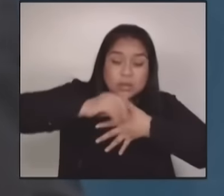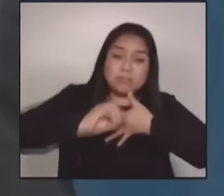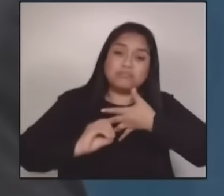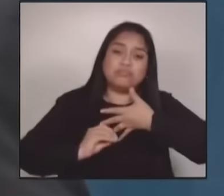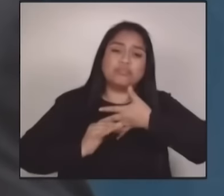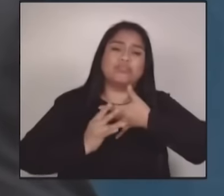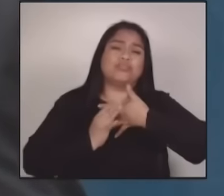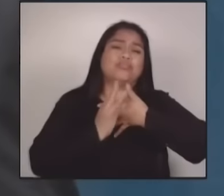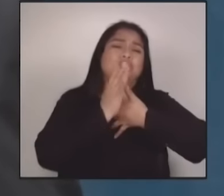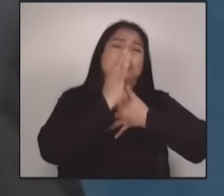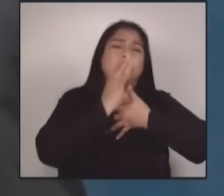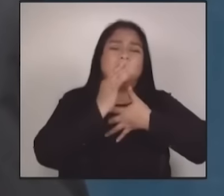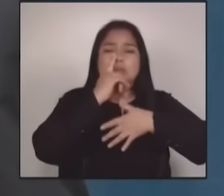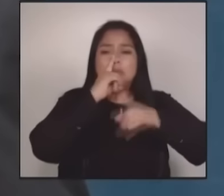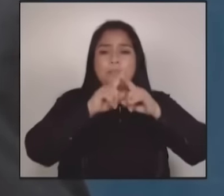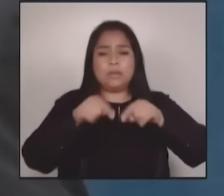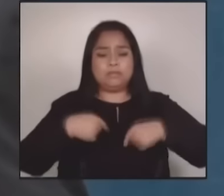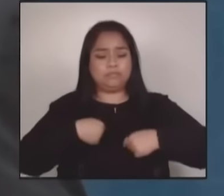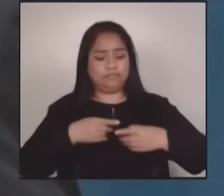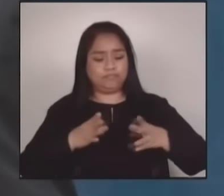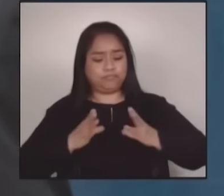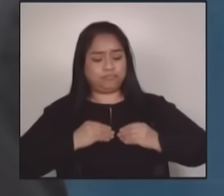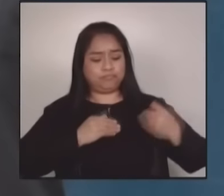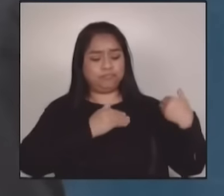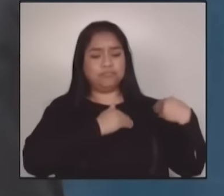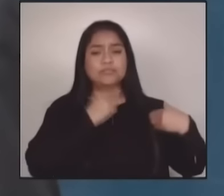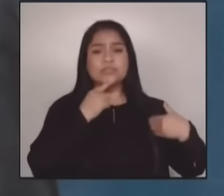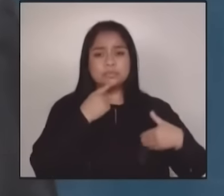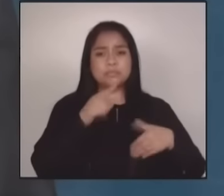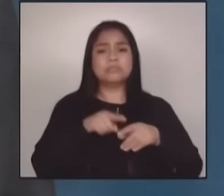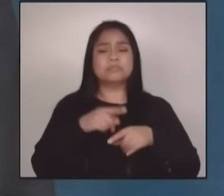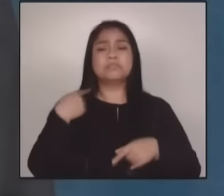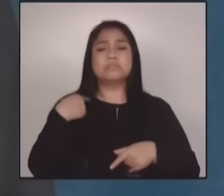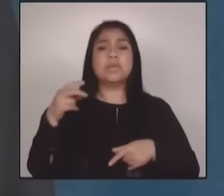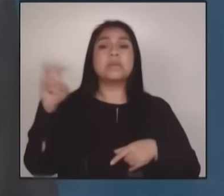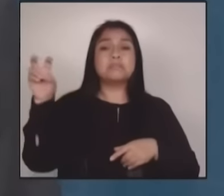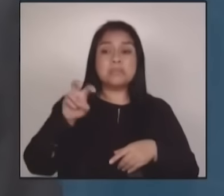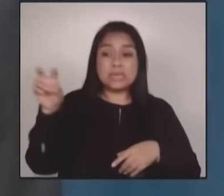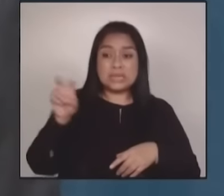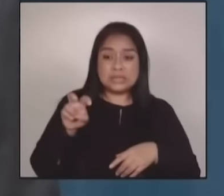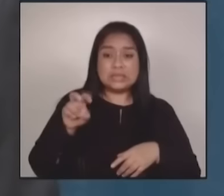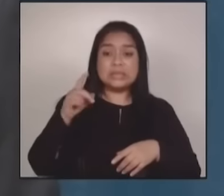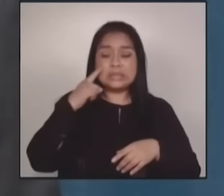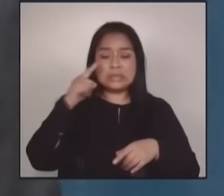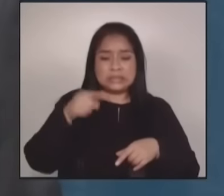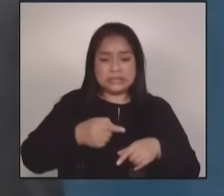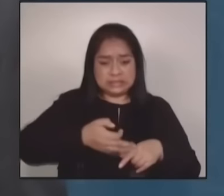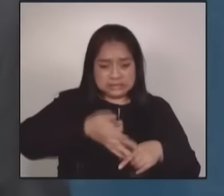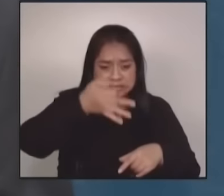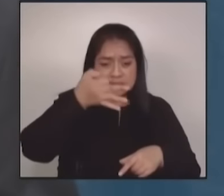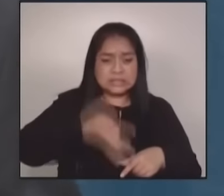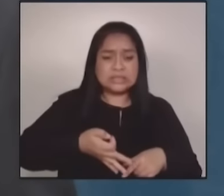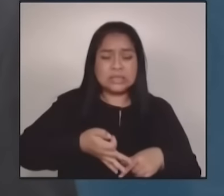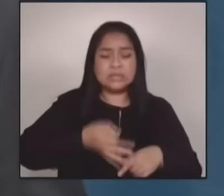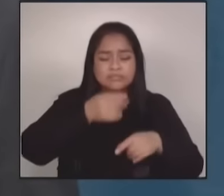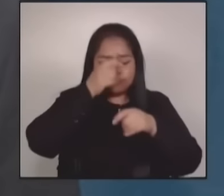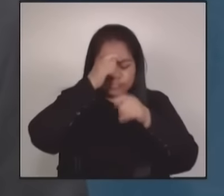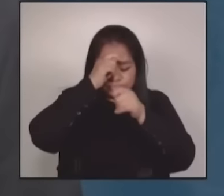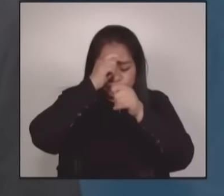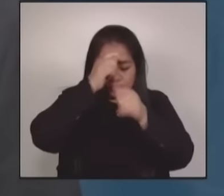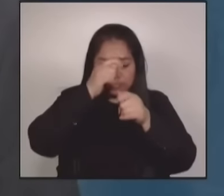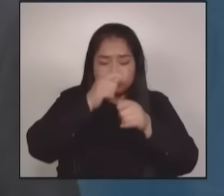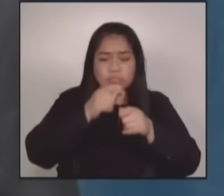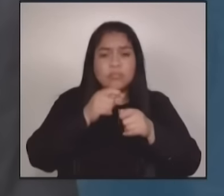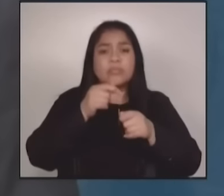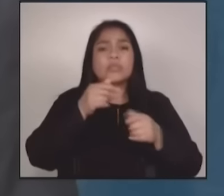a tratar a los migrantes que atraviesan nuestro territorio con dignidad, con respeto,